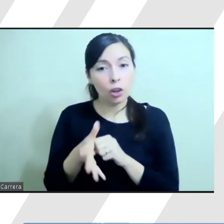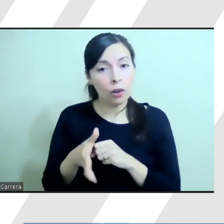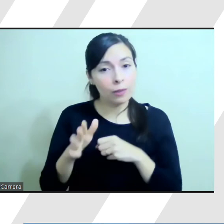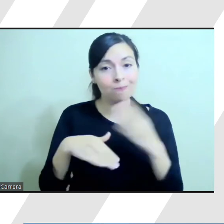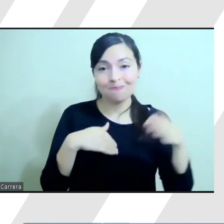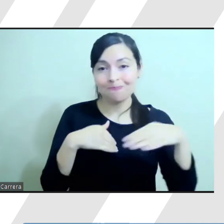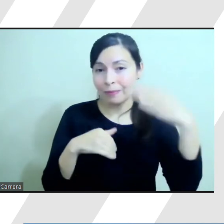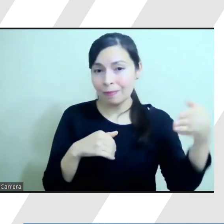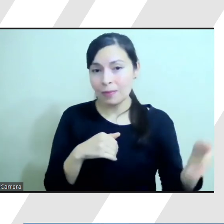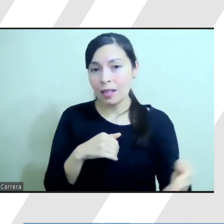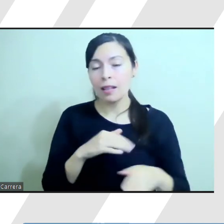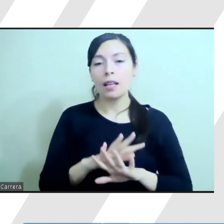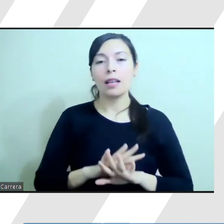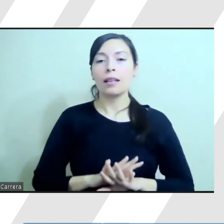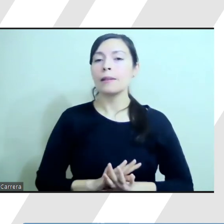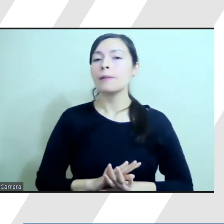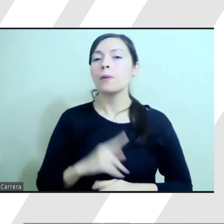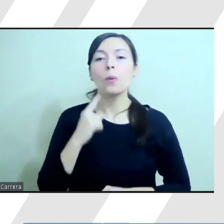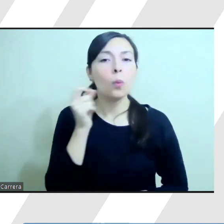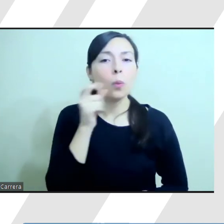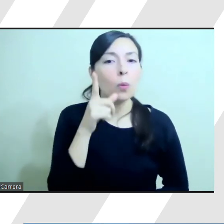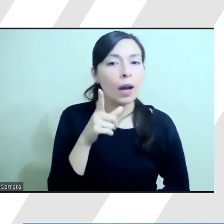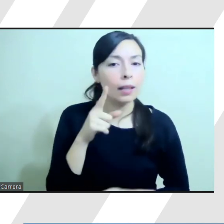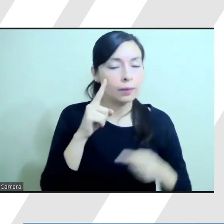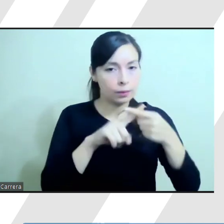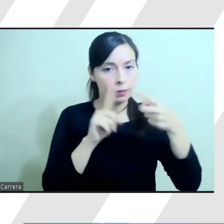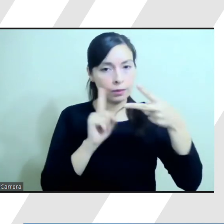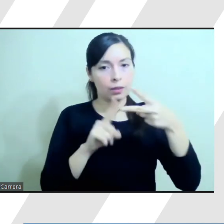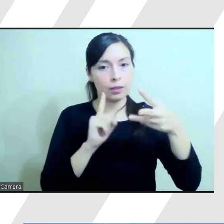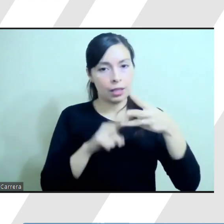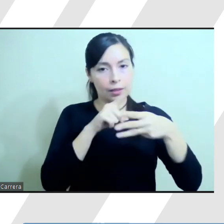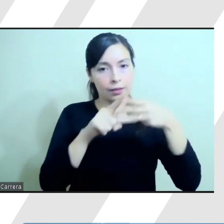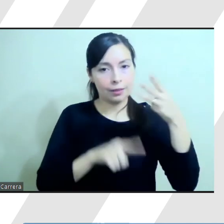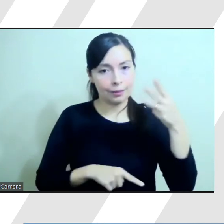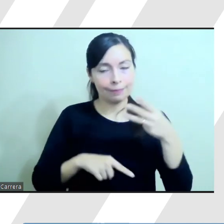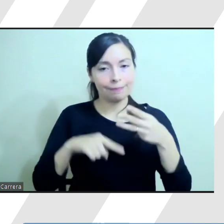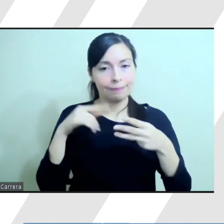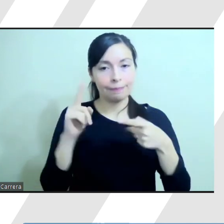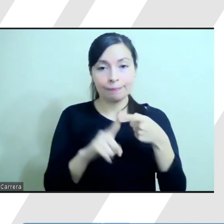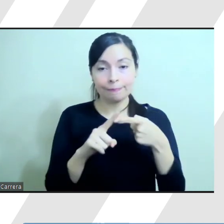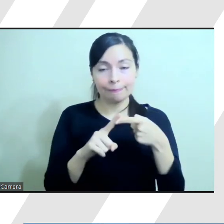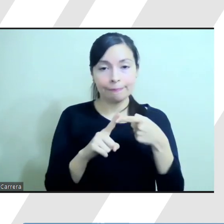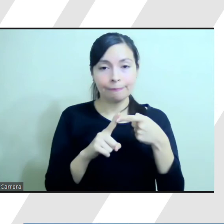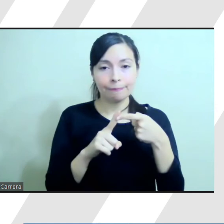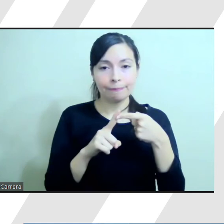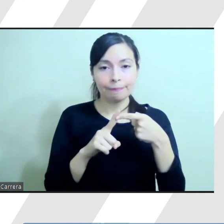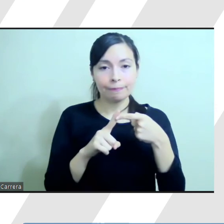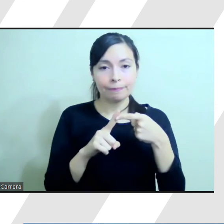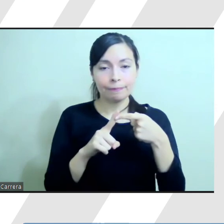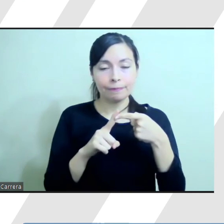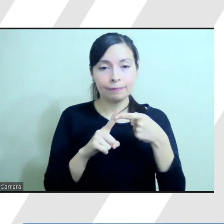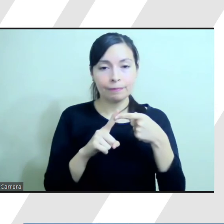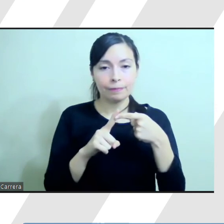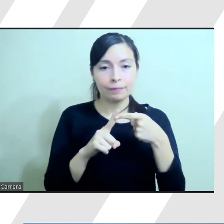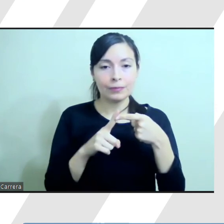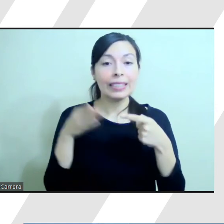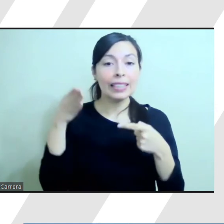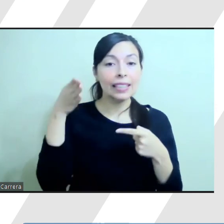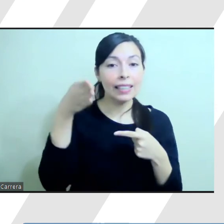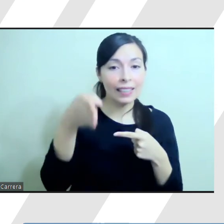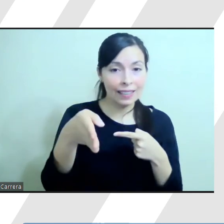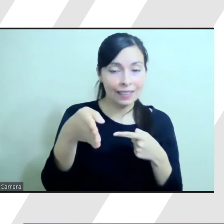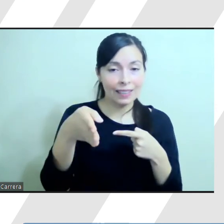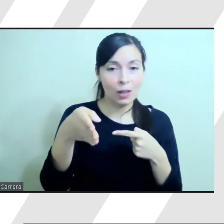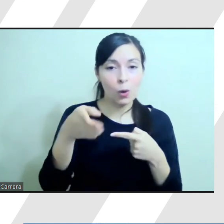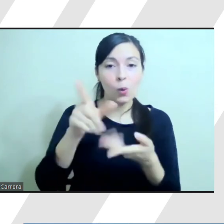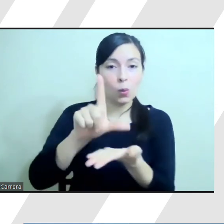esto? Creo que hay tres cuestiones que son fundamentales. Lo primero es ir a visitar